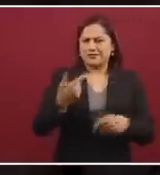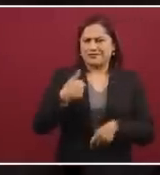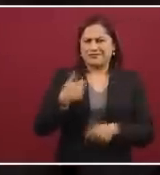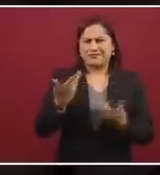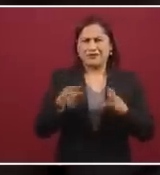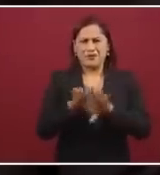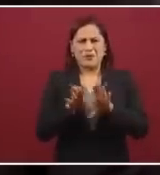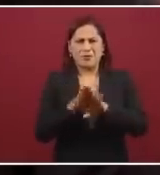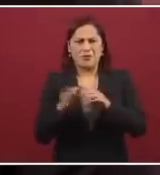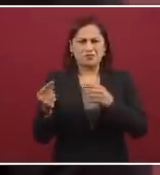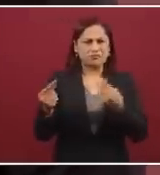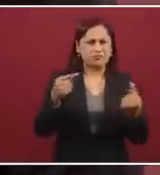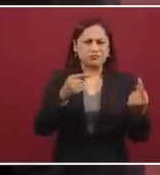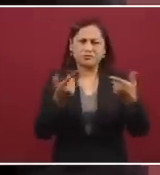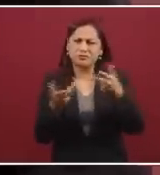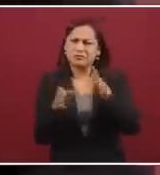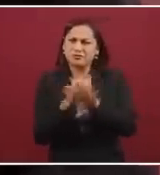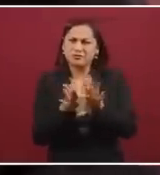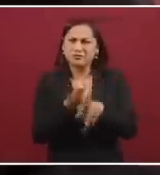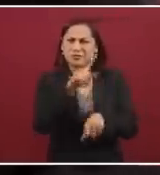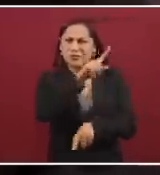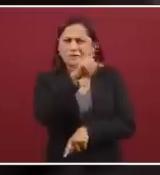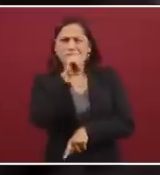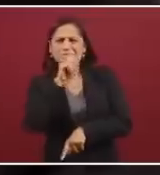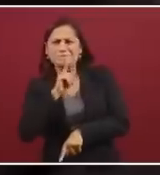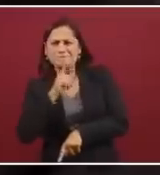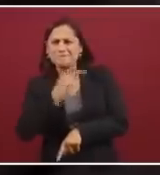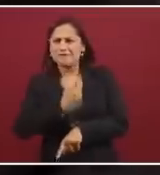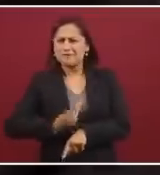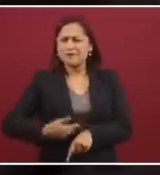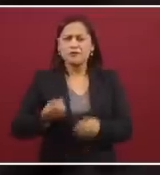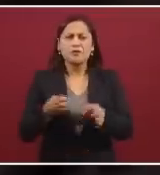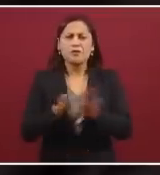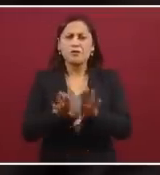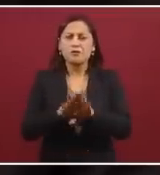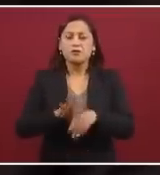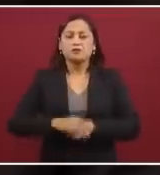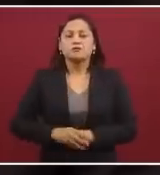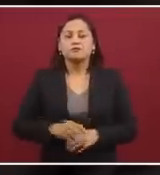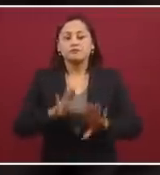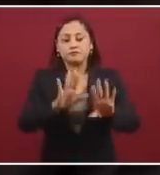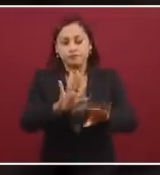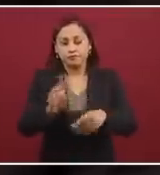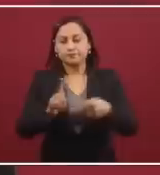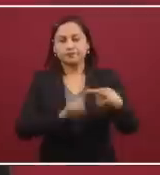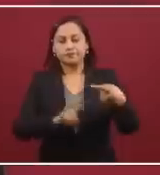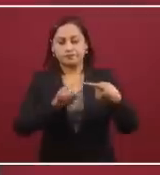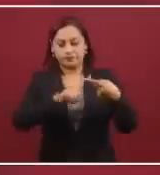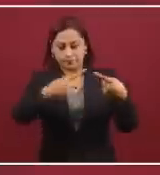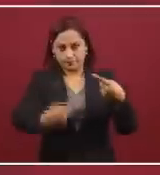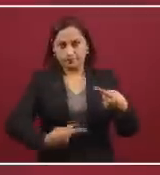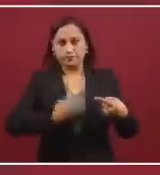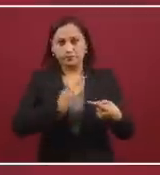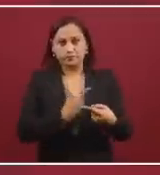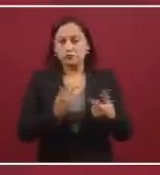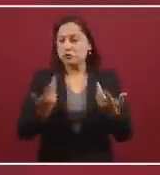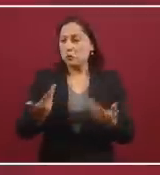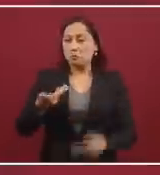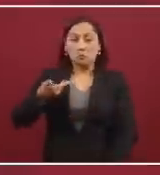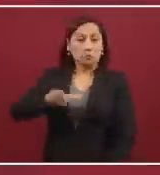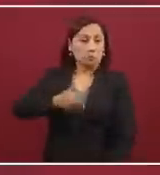la primera pregunta no hay ninguna solicitud y todos los